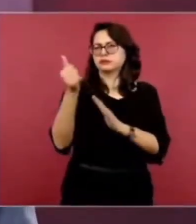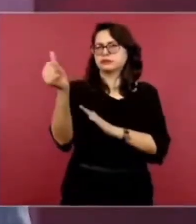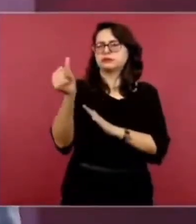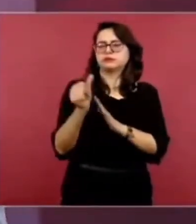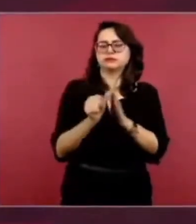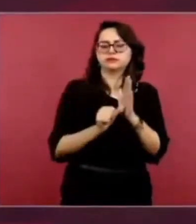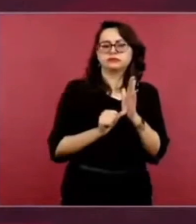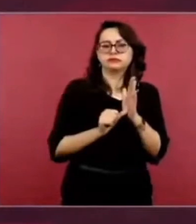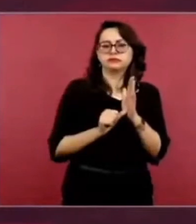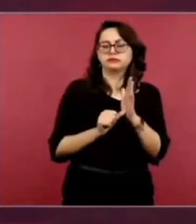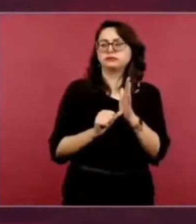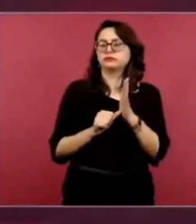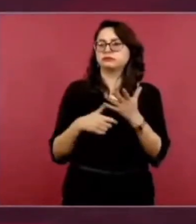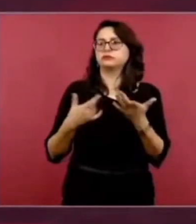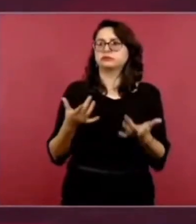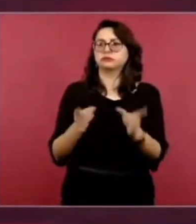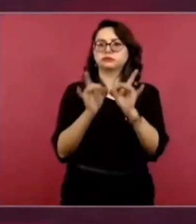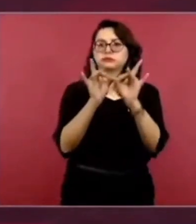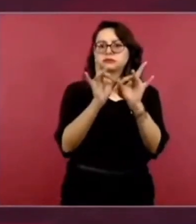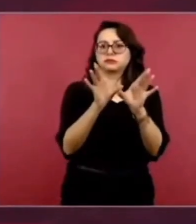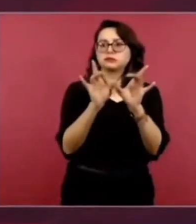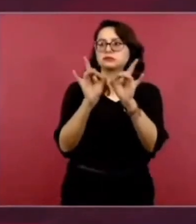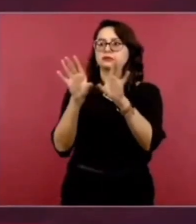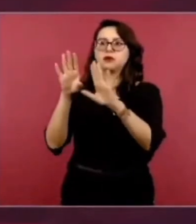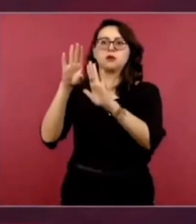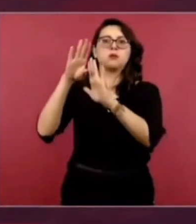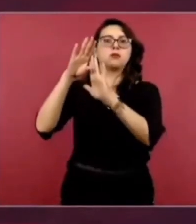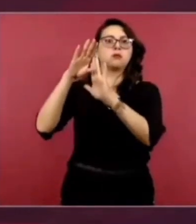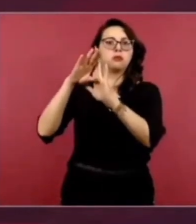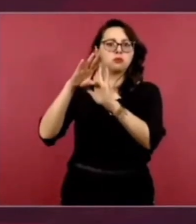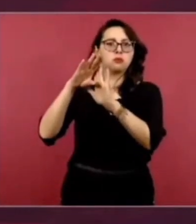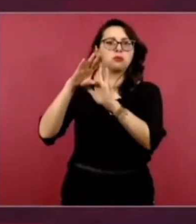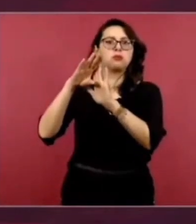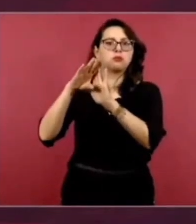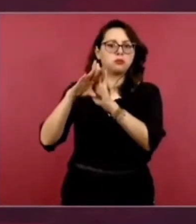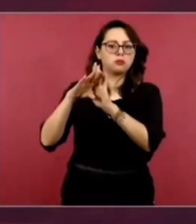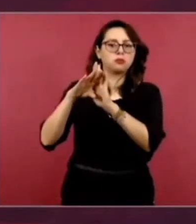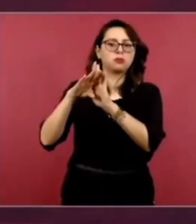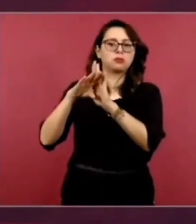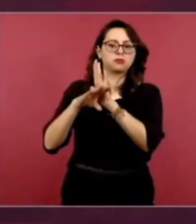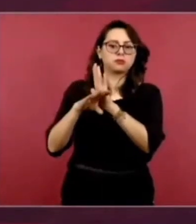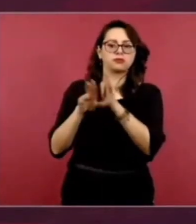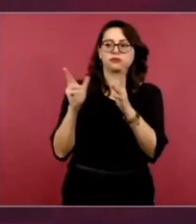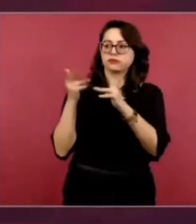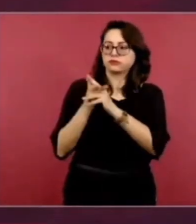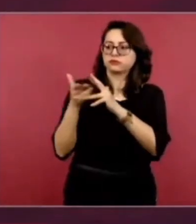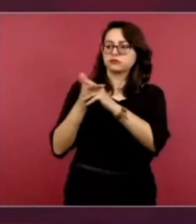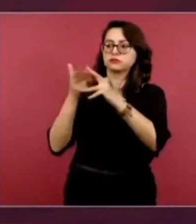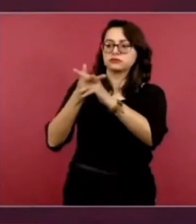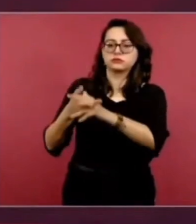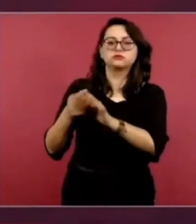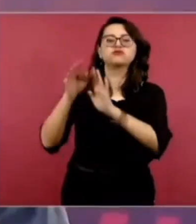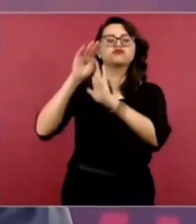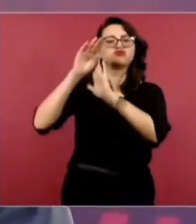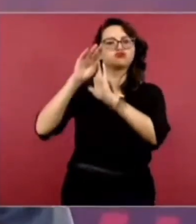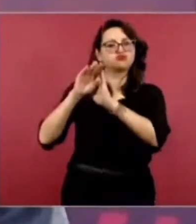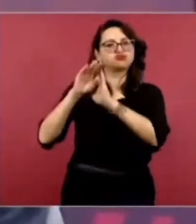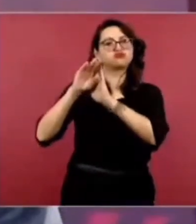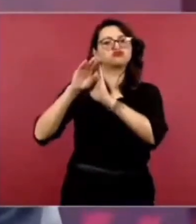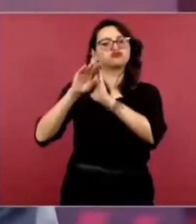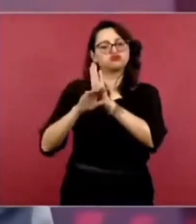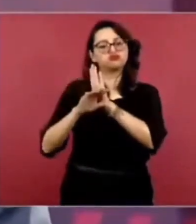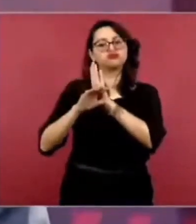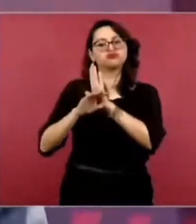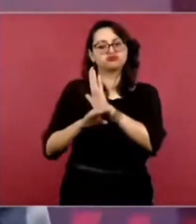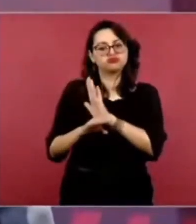aproximadamente, está bajando el número de homicidios en Michoacán, porque es